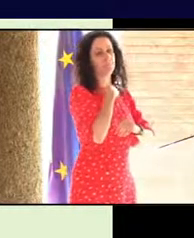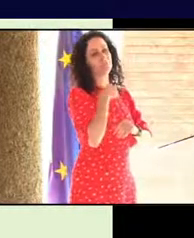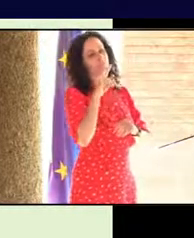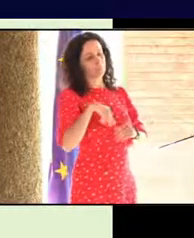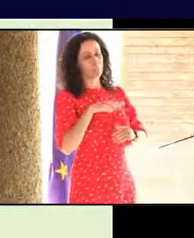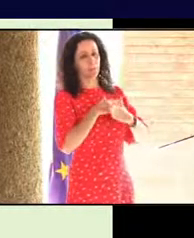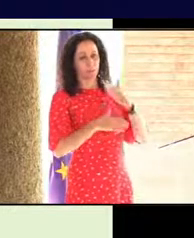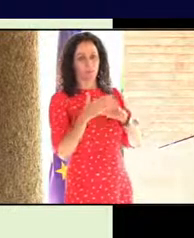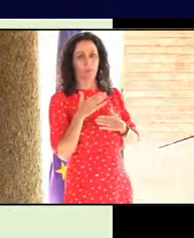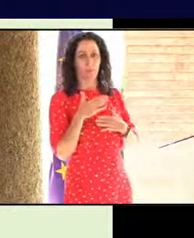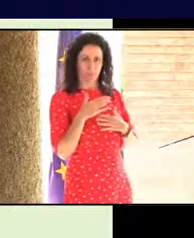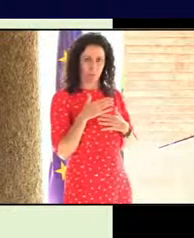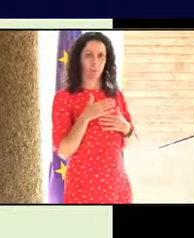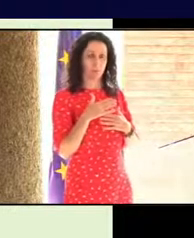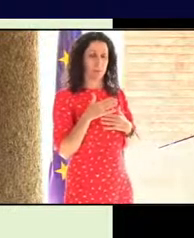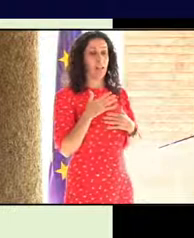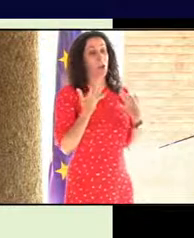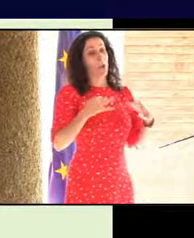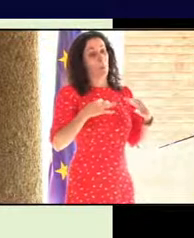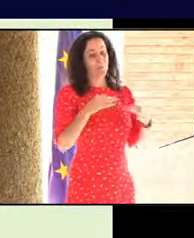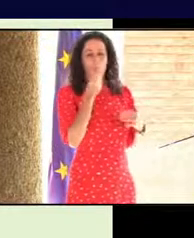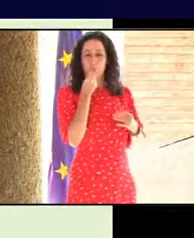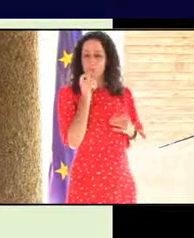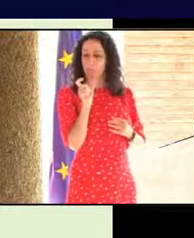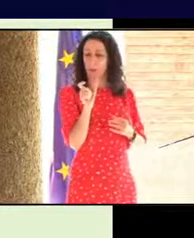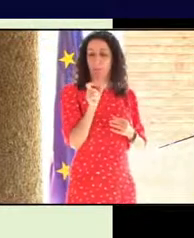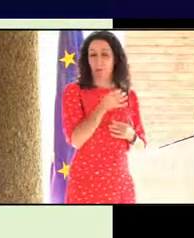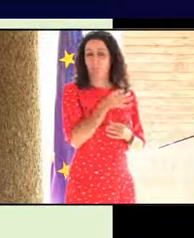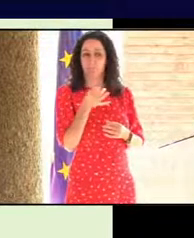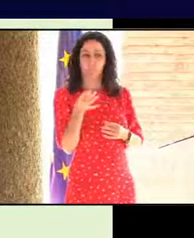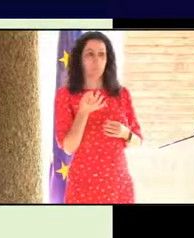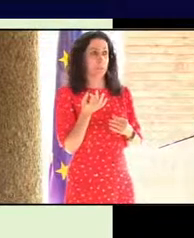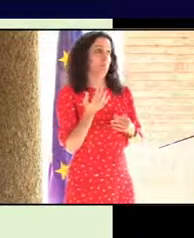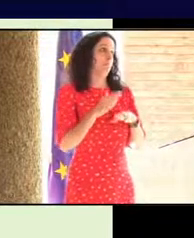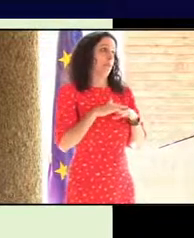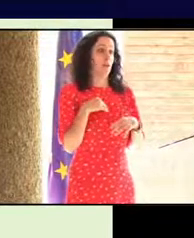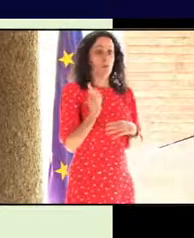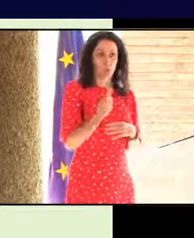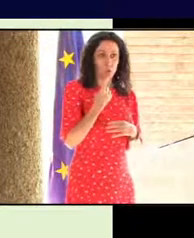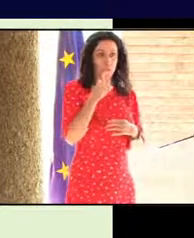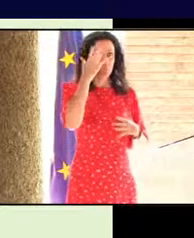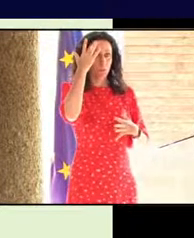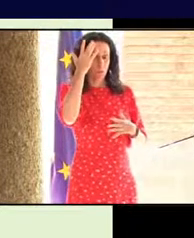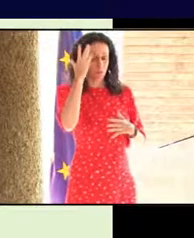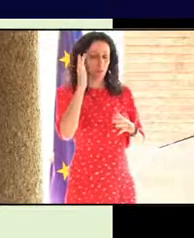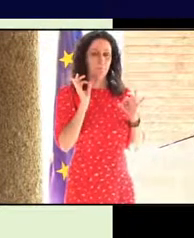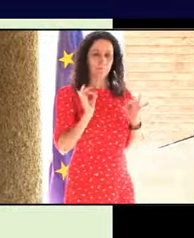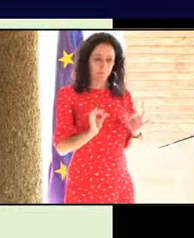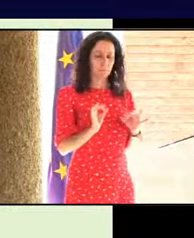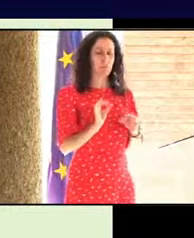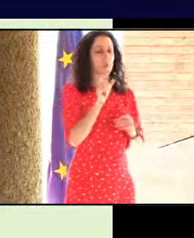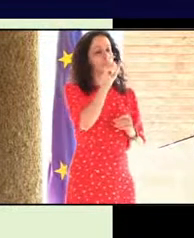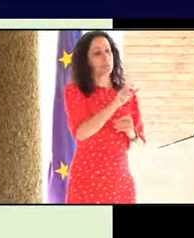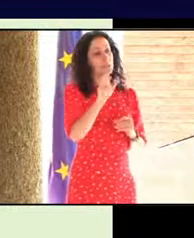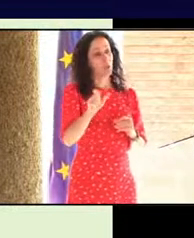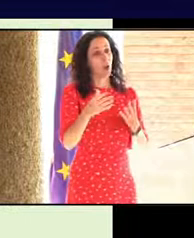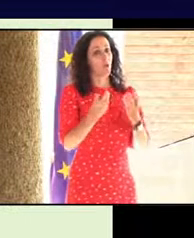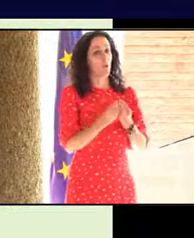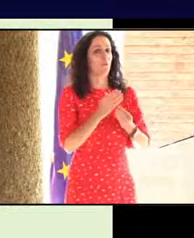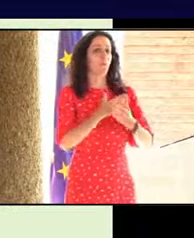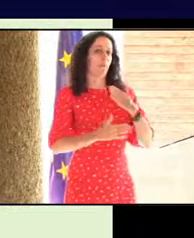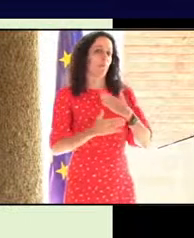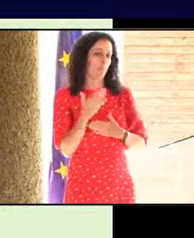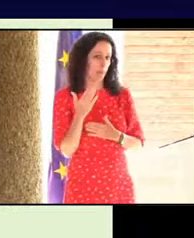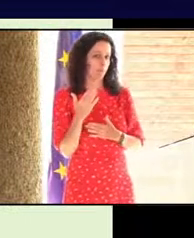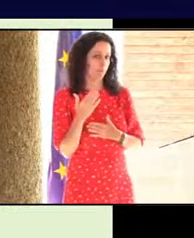hora de participar en la sociedad tenemos algún tipo de Barrera Entonces es una una palabra correcta